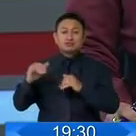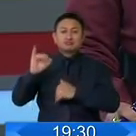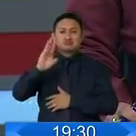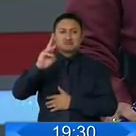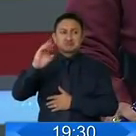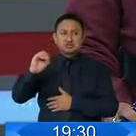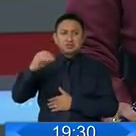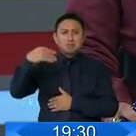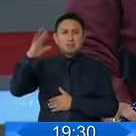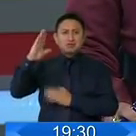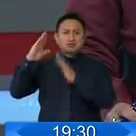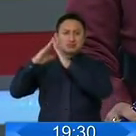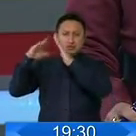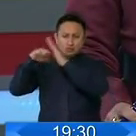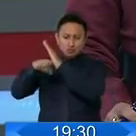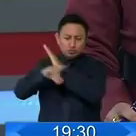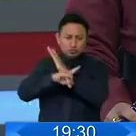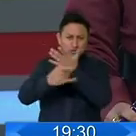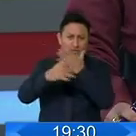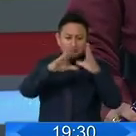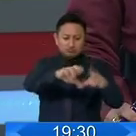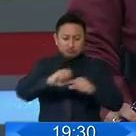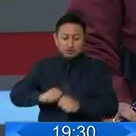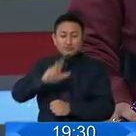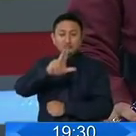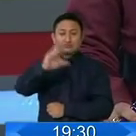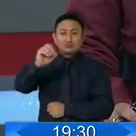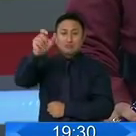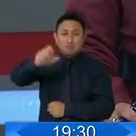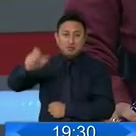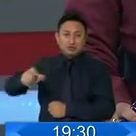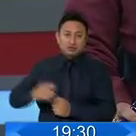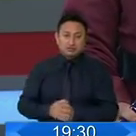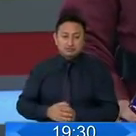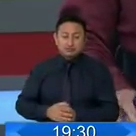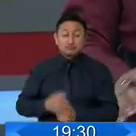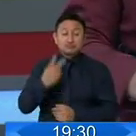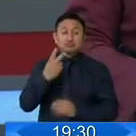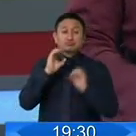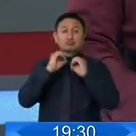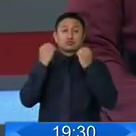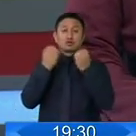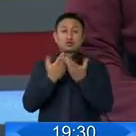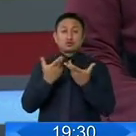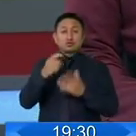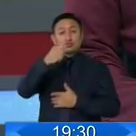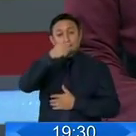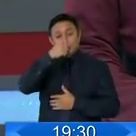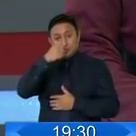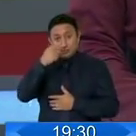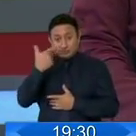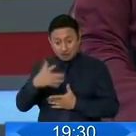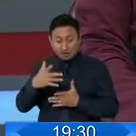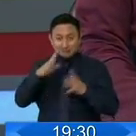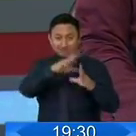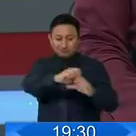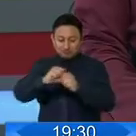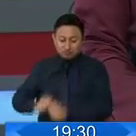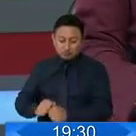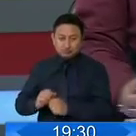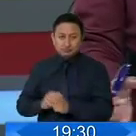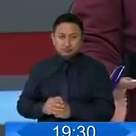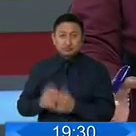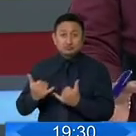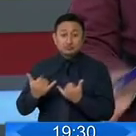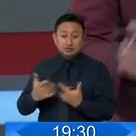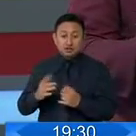de 60 allanamientos, logró la detención de 30 sospechosos. 2 organizaciones narcodelictivas fueron desarticuladas. Con